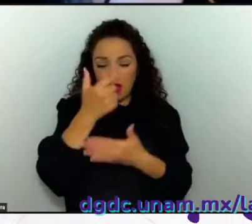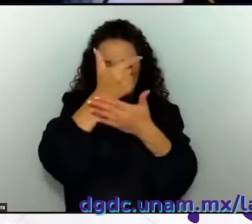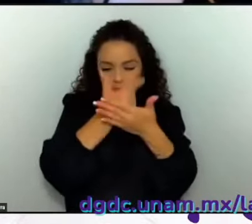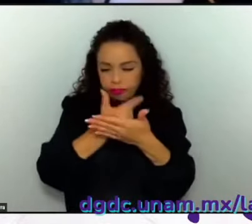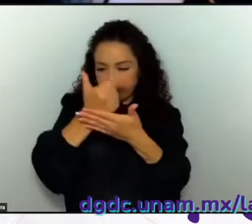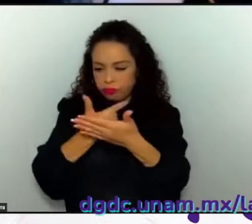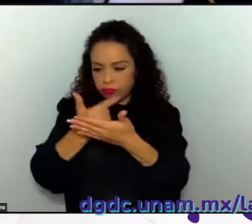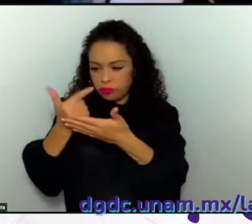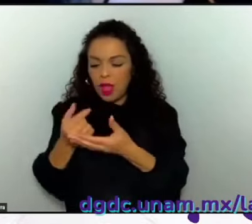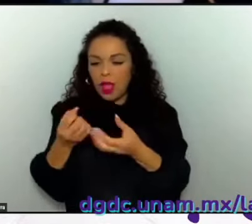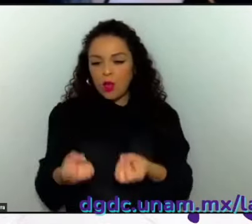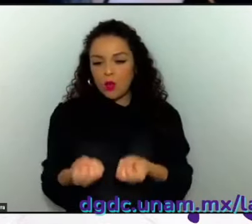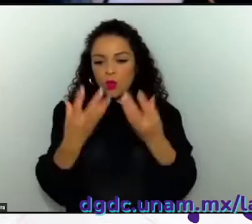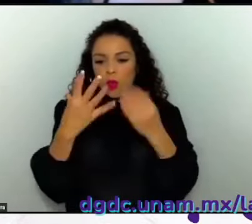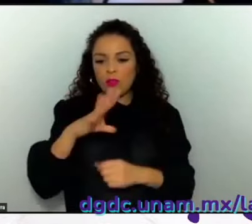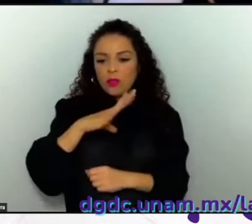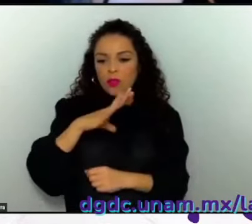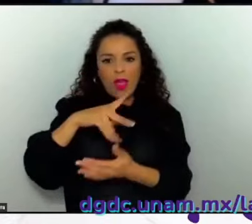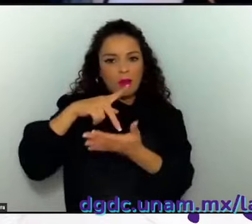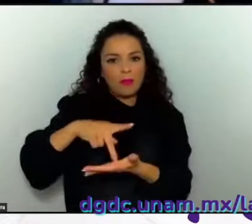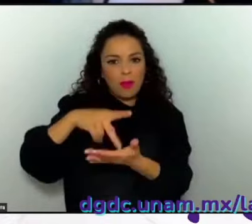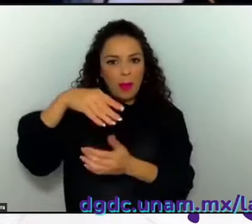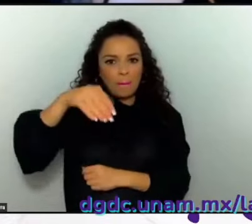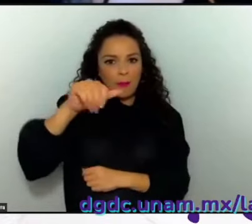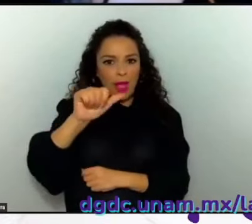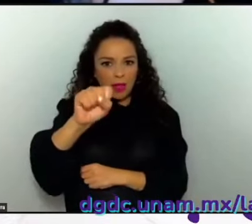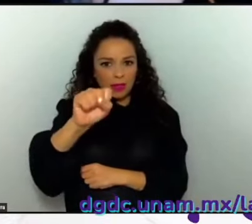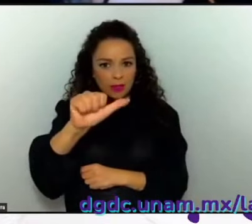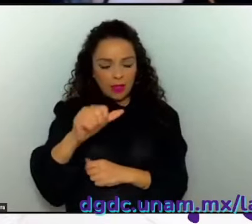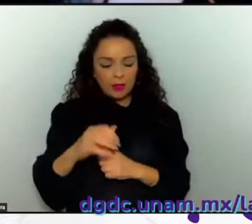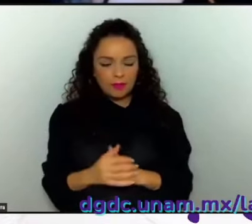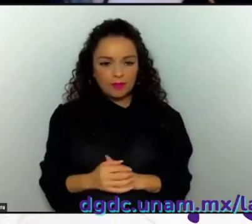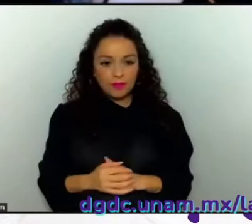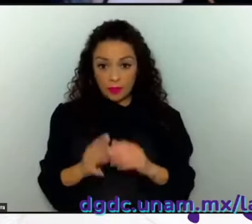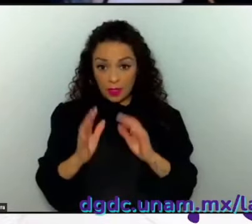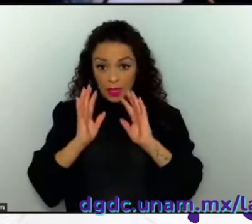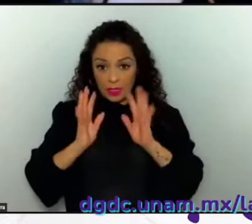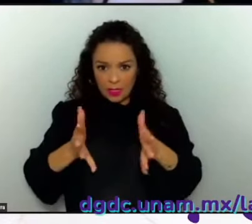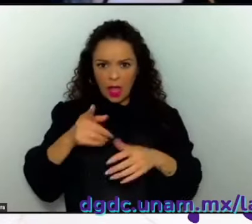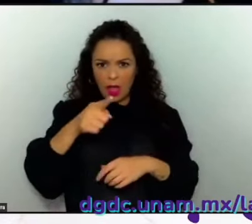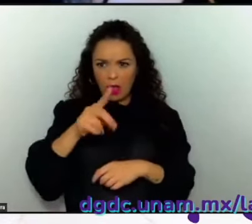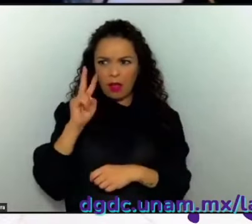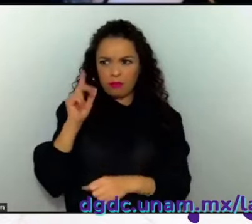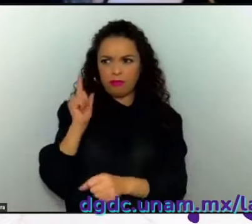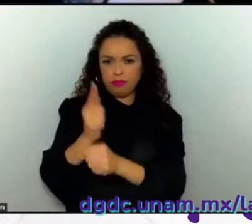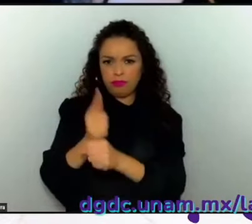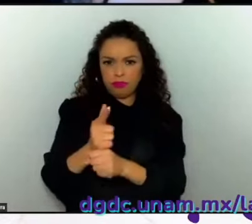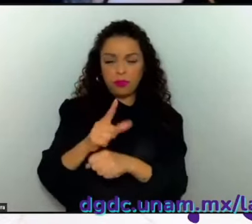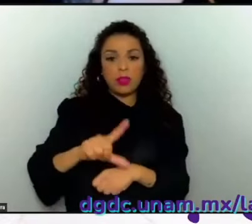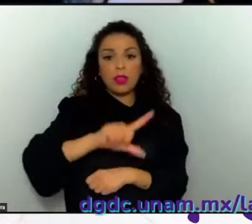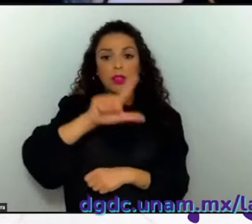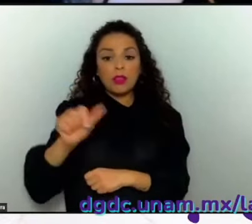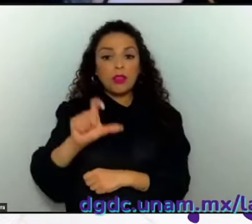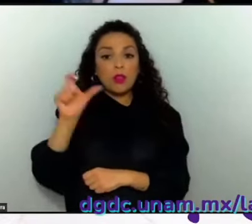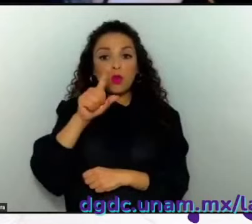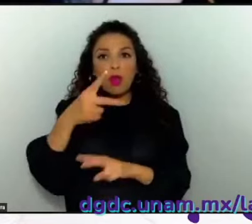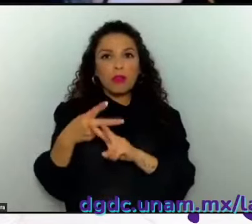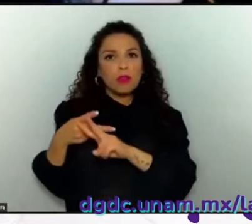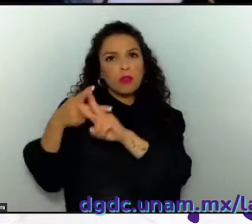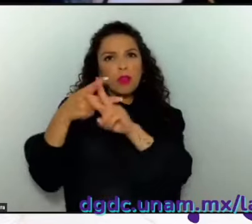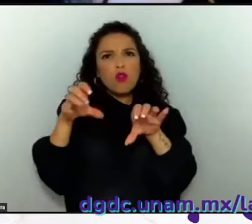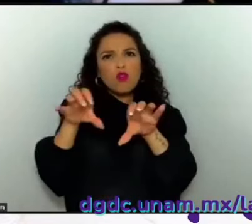masa debería haber en la galaxia. Y cuando hacías eso, te daba una cierta cantidad de masa, pero cuando veías cómo se movían las estrellas alrededor de la galaxia